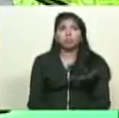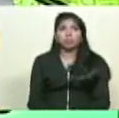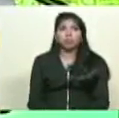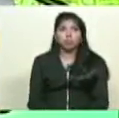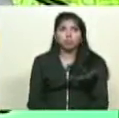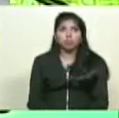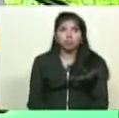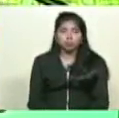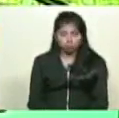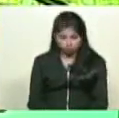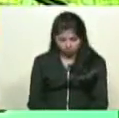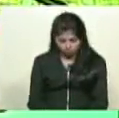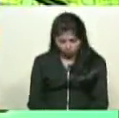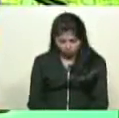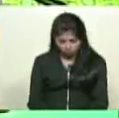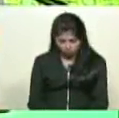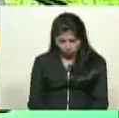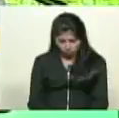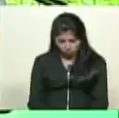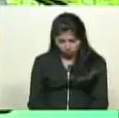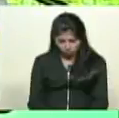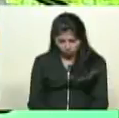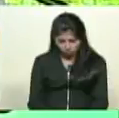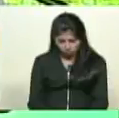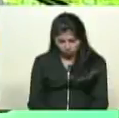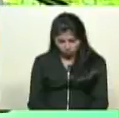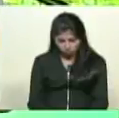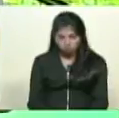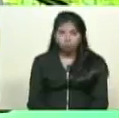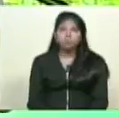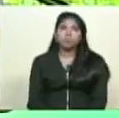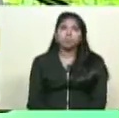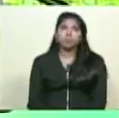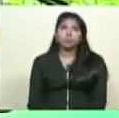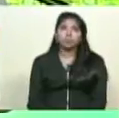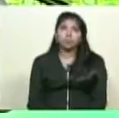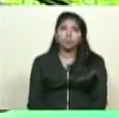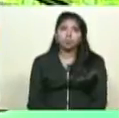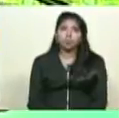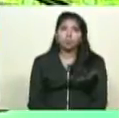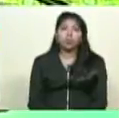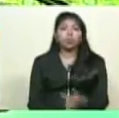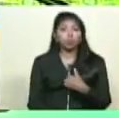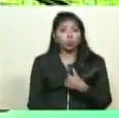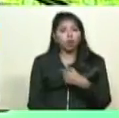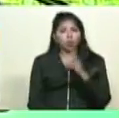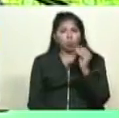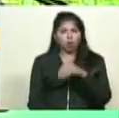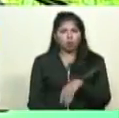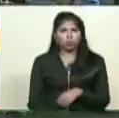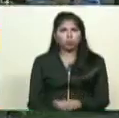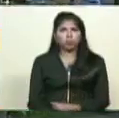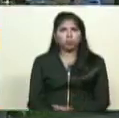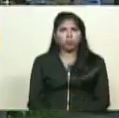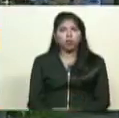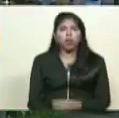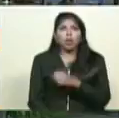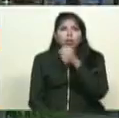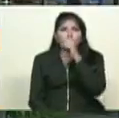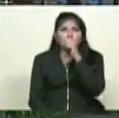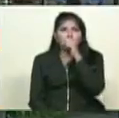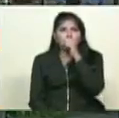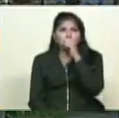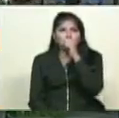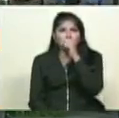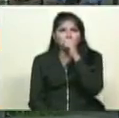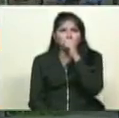Vicepresidente, vamos a apoyar a la clase obrera. Yo estoy de acuerdo, fíjense ustedes, que el